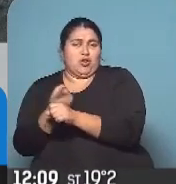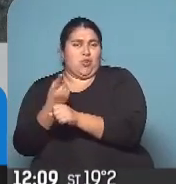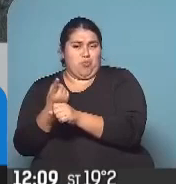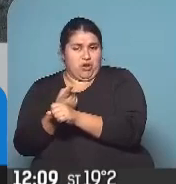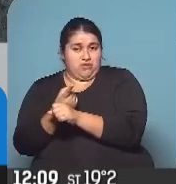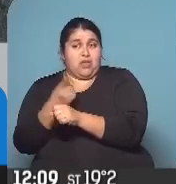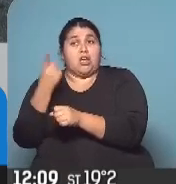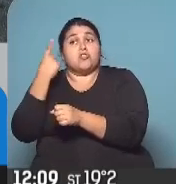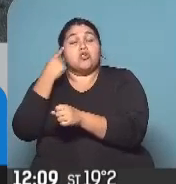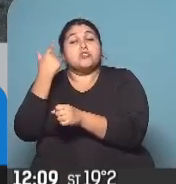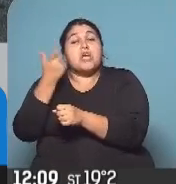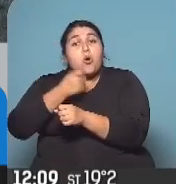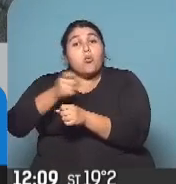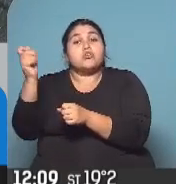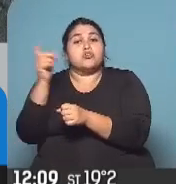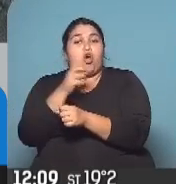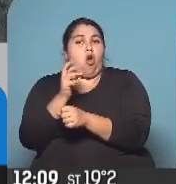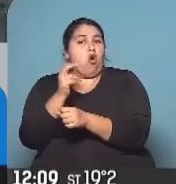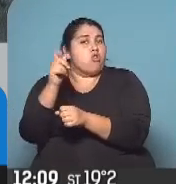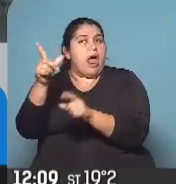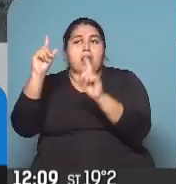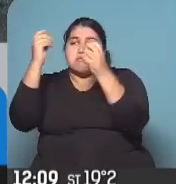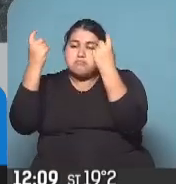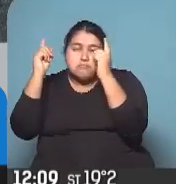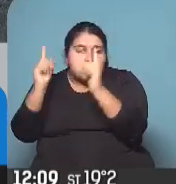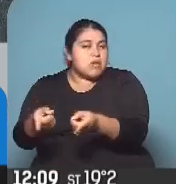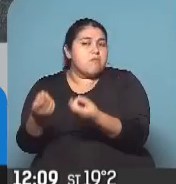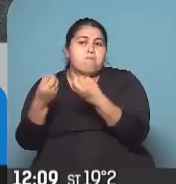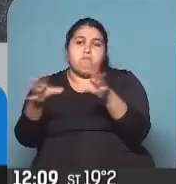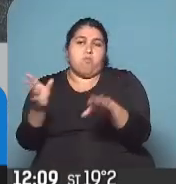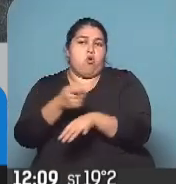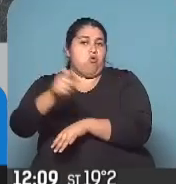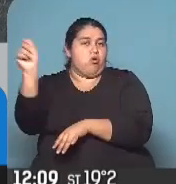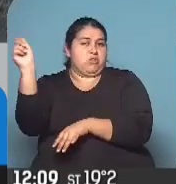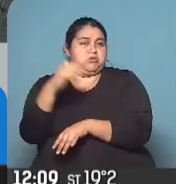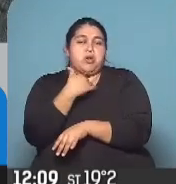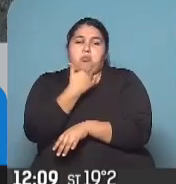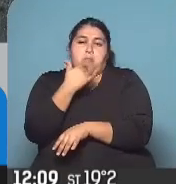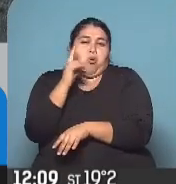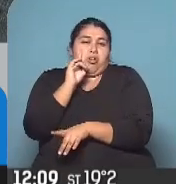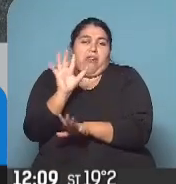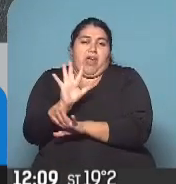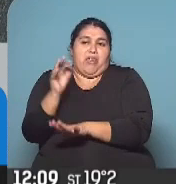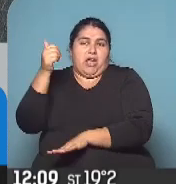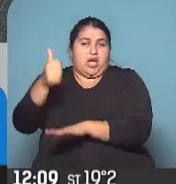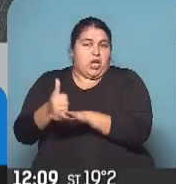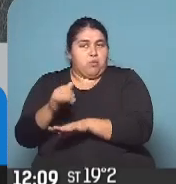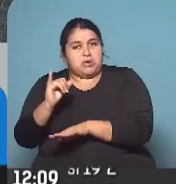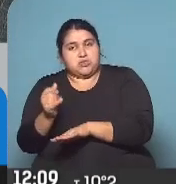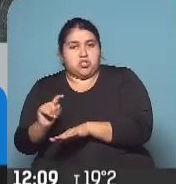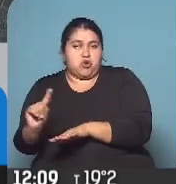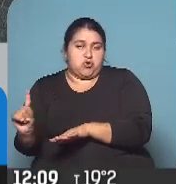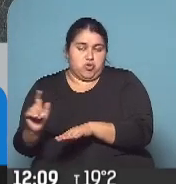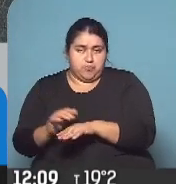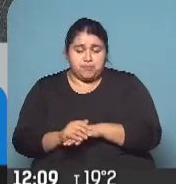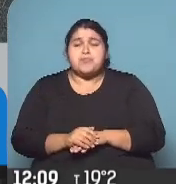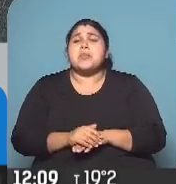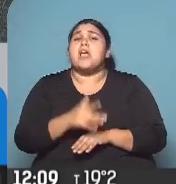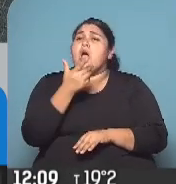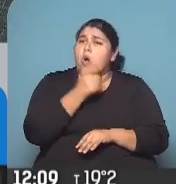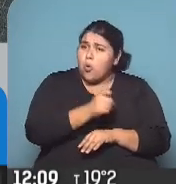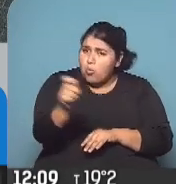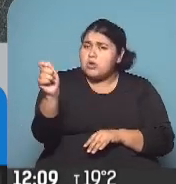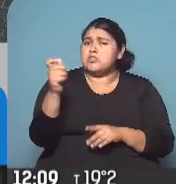juicio oral y público se iniciaría igual a pesar de que ella no se presente. Lo cierto es que uno se pregunta si un juicio puede iniciarse